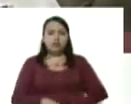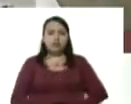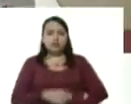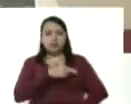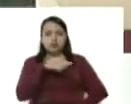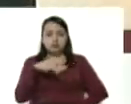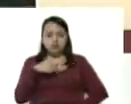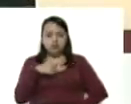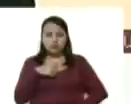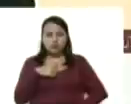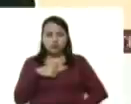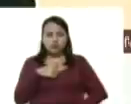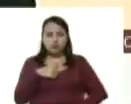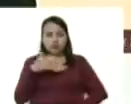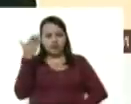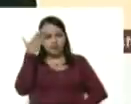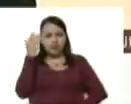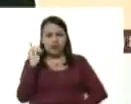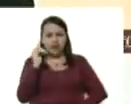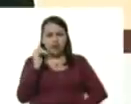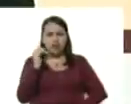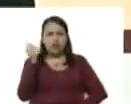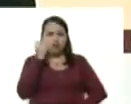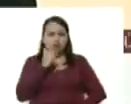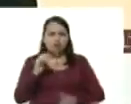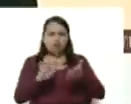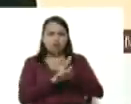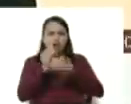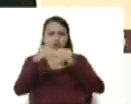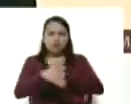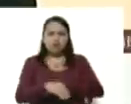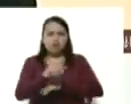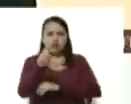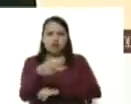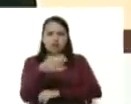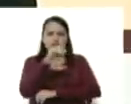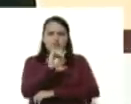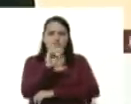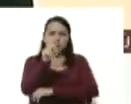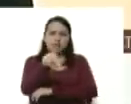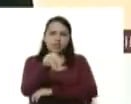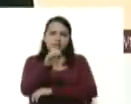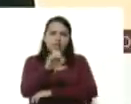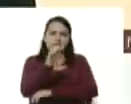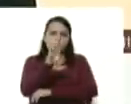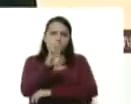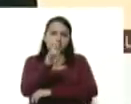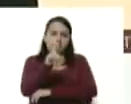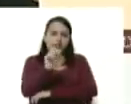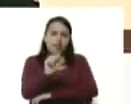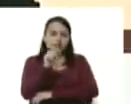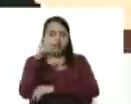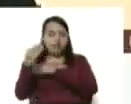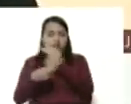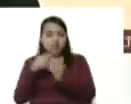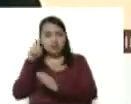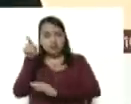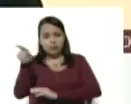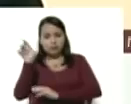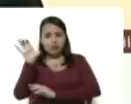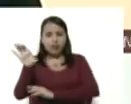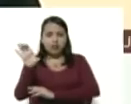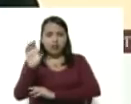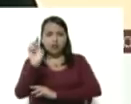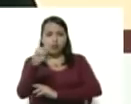manifestamos que existe una violación al Acuerdo de Ginebra por parte de Guyana al permitir que